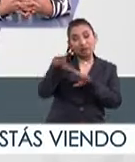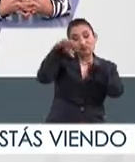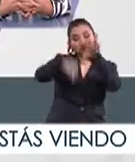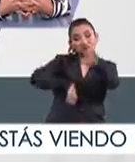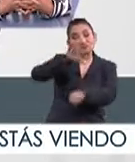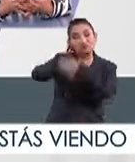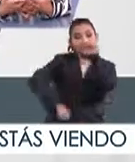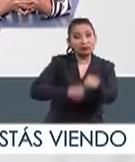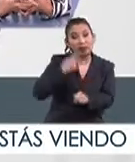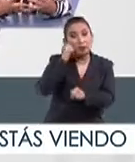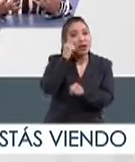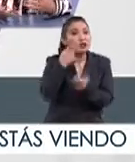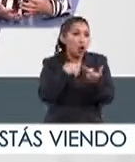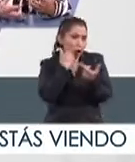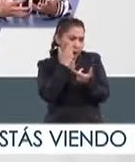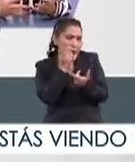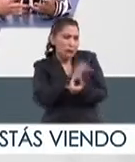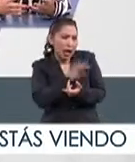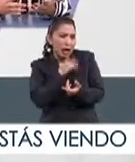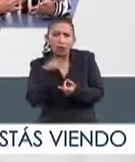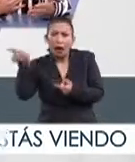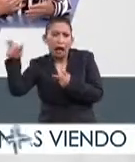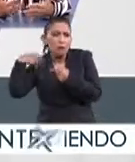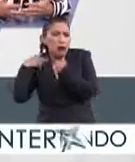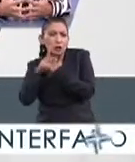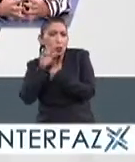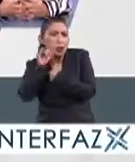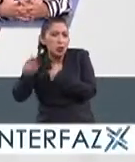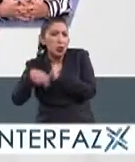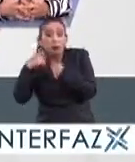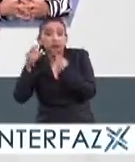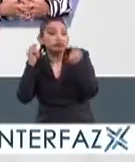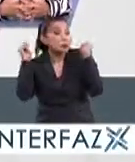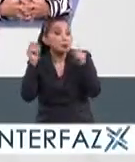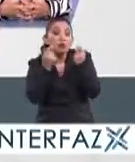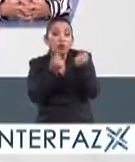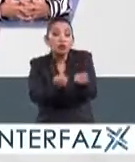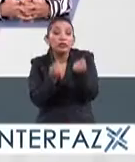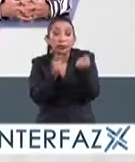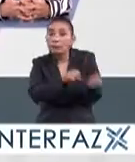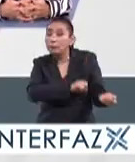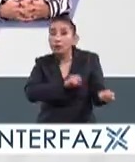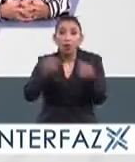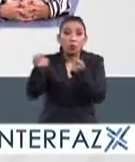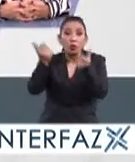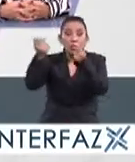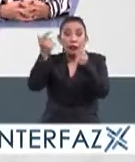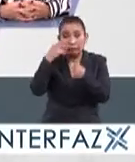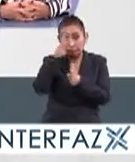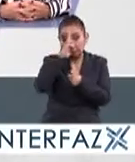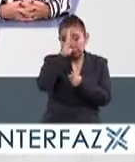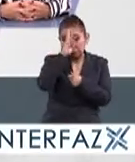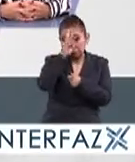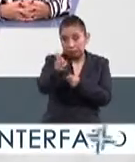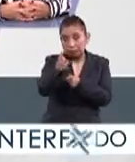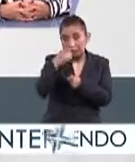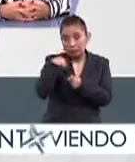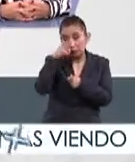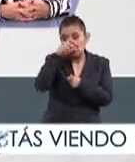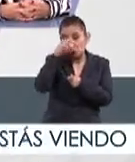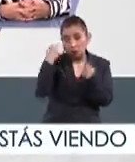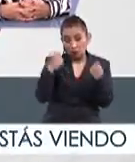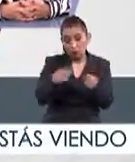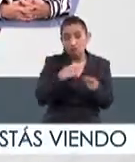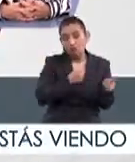ser arrestados, aunque digan, bueno, tengo miedo, etcétera, no puedo regresar a mi país, pues van a hacer acciones bien duras en contra de ellos y la mayoría los van a